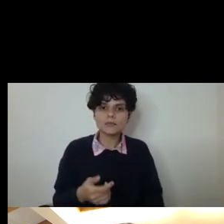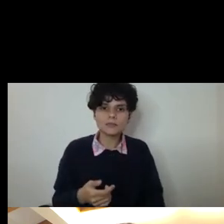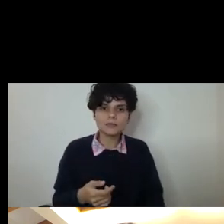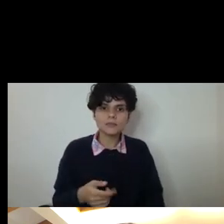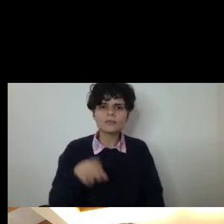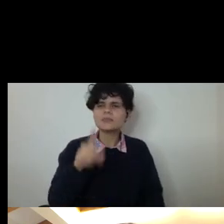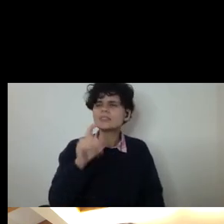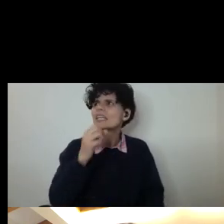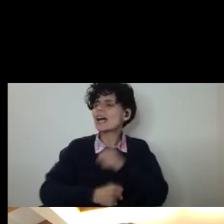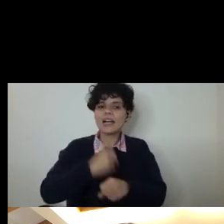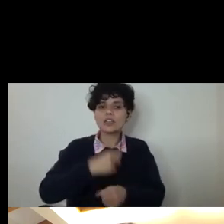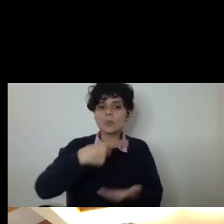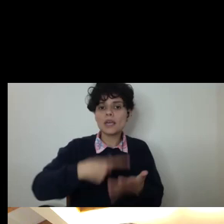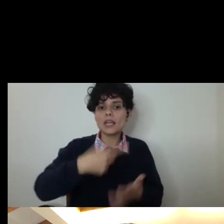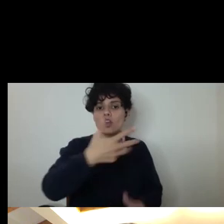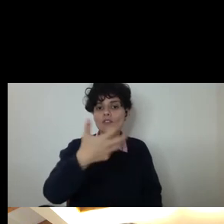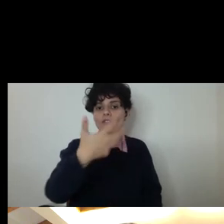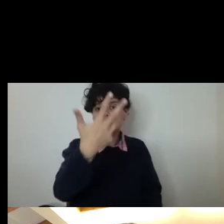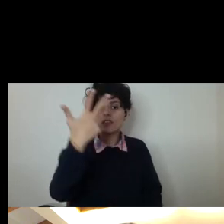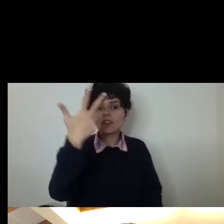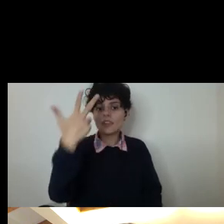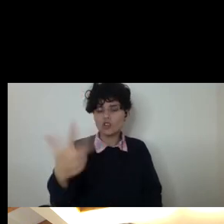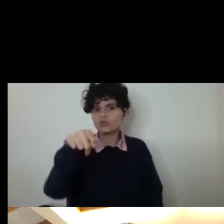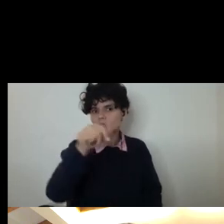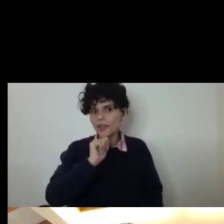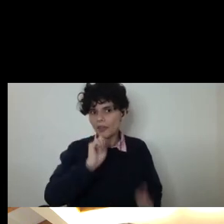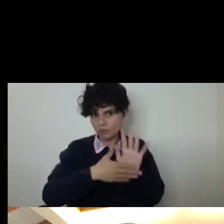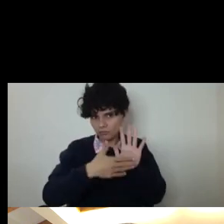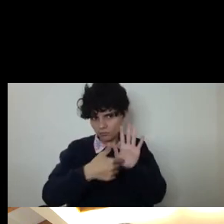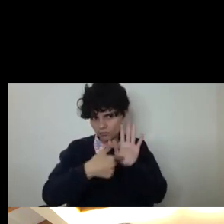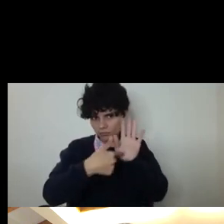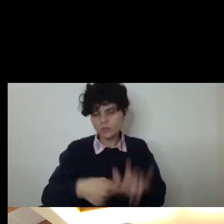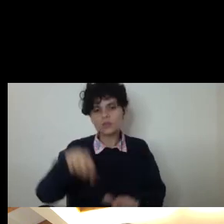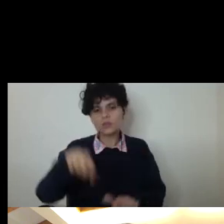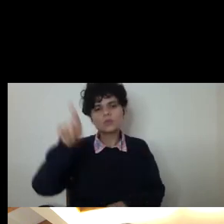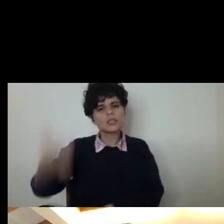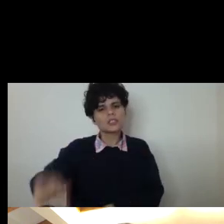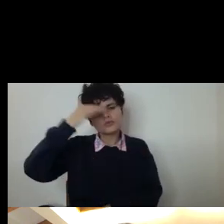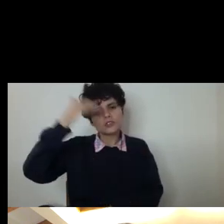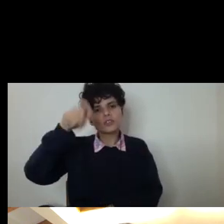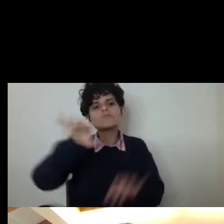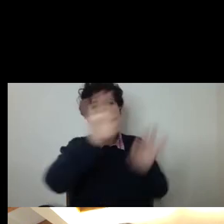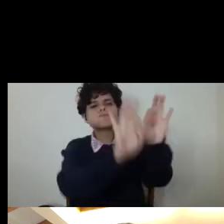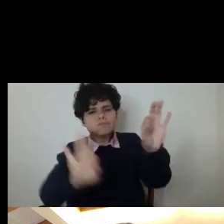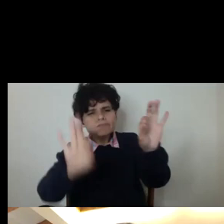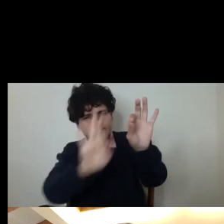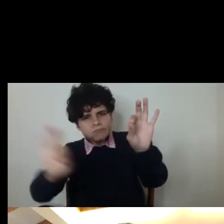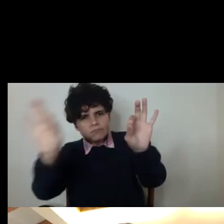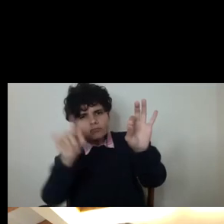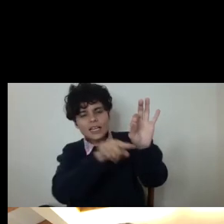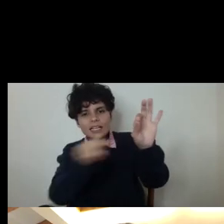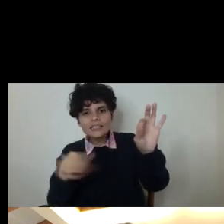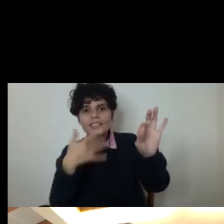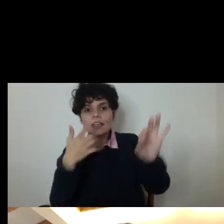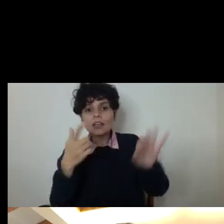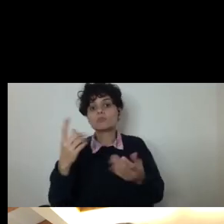año 98, pero esto no se había demostrado, Michael Berridge propuso este esquema en que si hay un punto de entrada